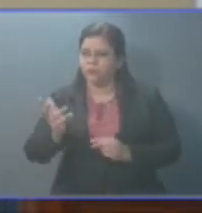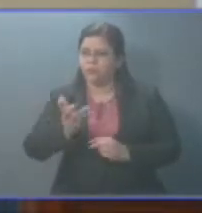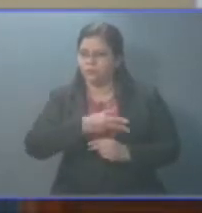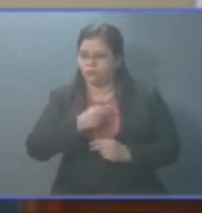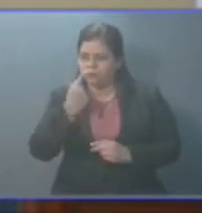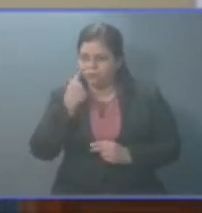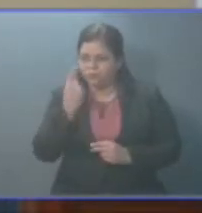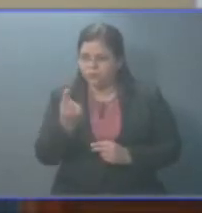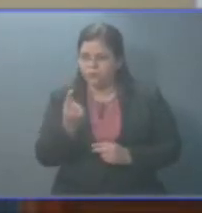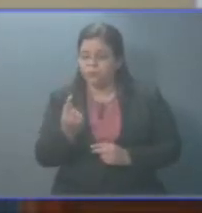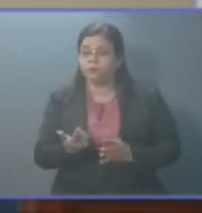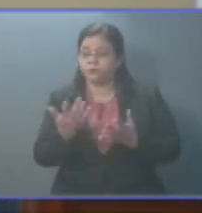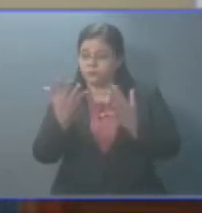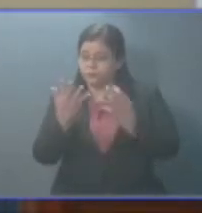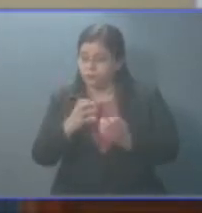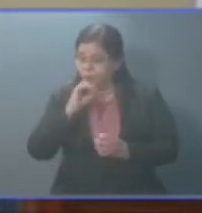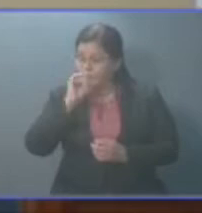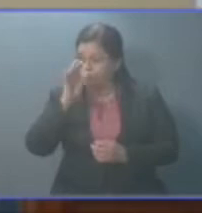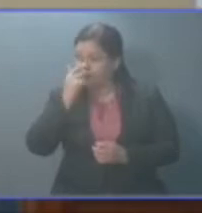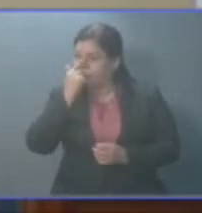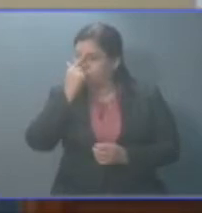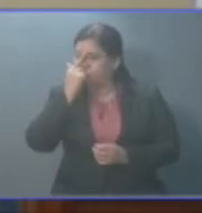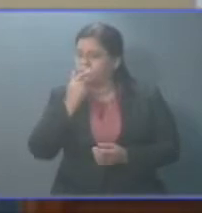quiero decirle a los veteranos de guerra,